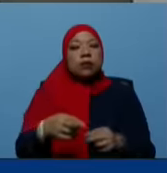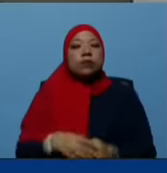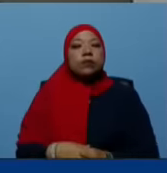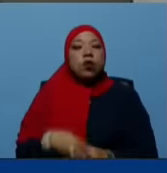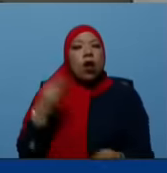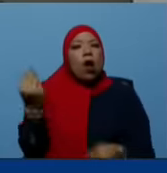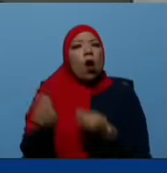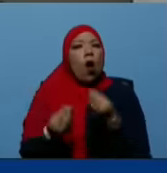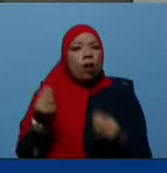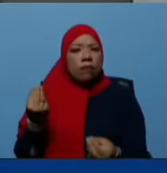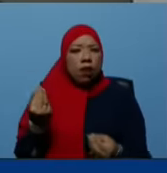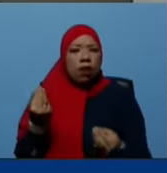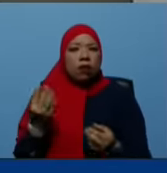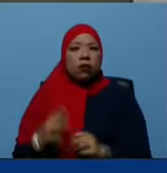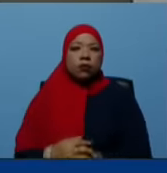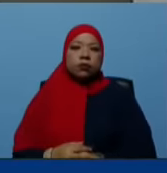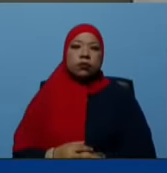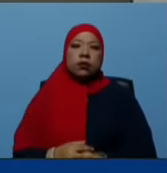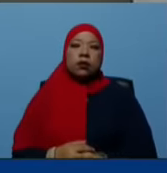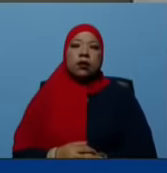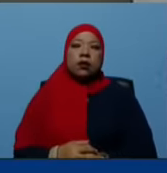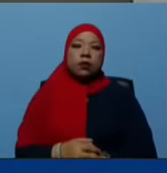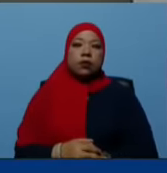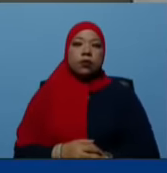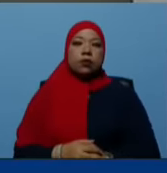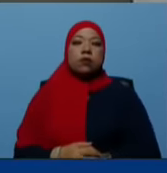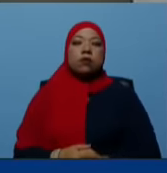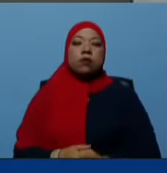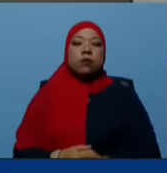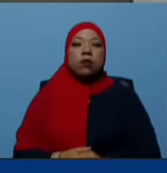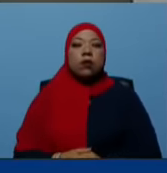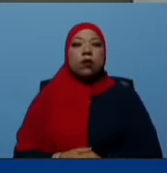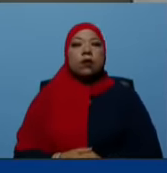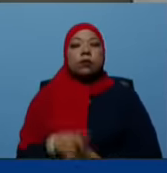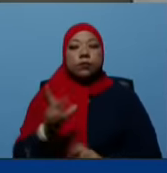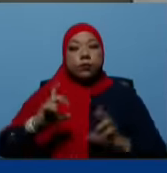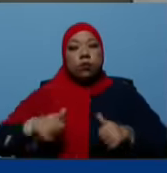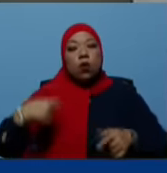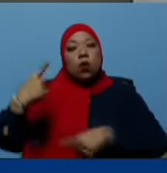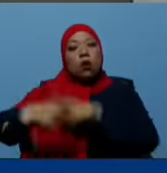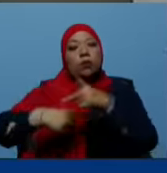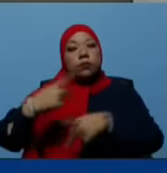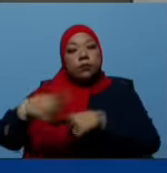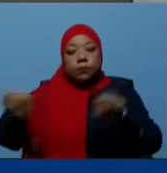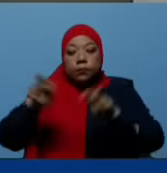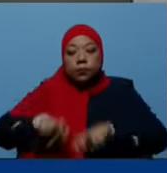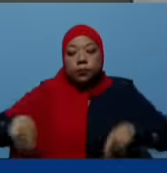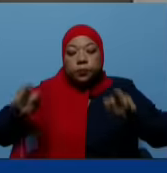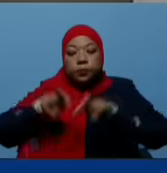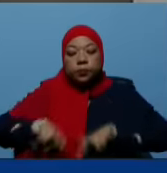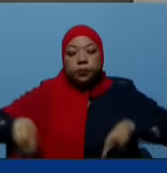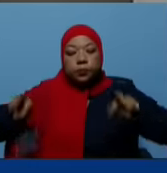¿Cómo se hizo? Y no digo más porque está en pleno proceso la investigación